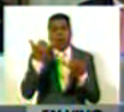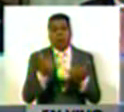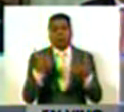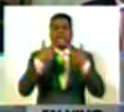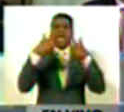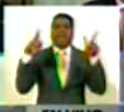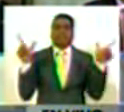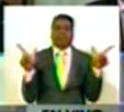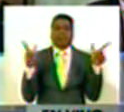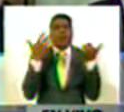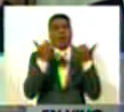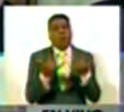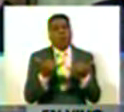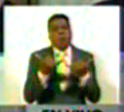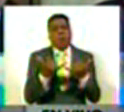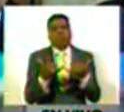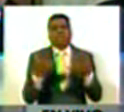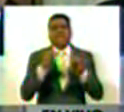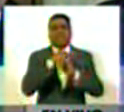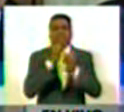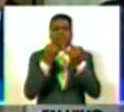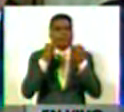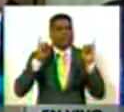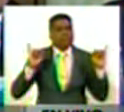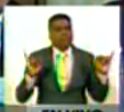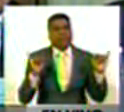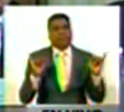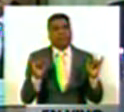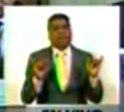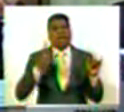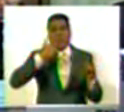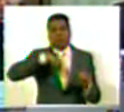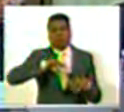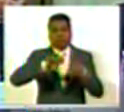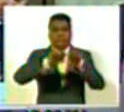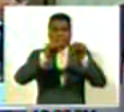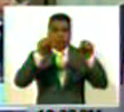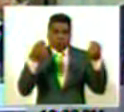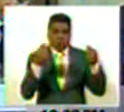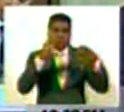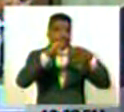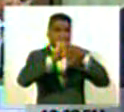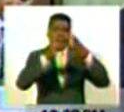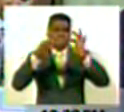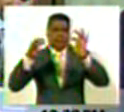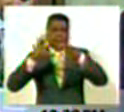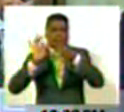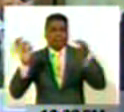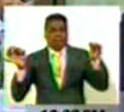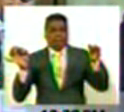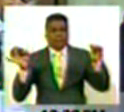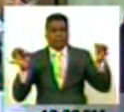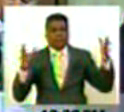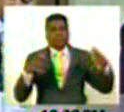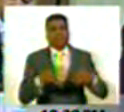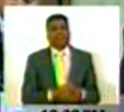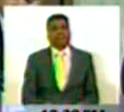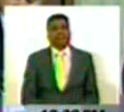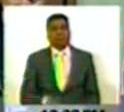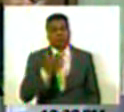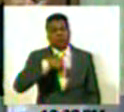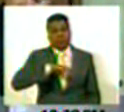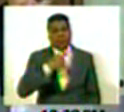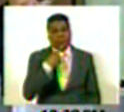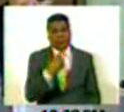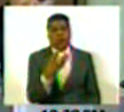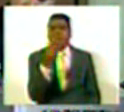libres, hoy amanecimos más independientes, hemos roto con las cadenas del monroísmo. Lo habíamos referido en muchas